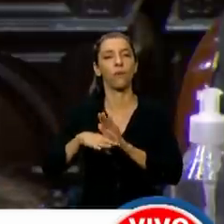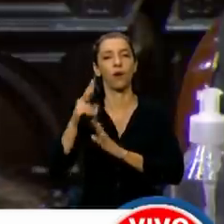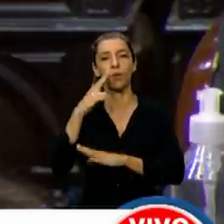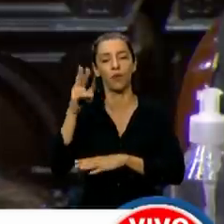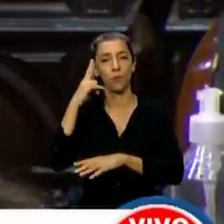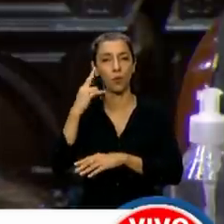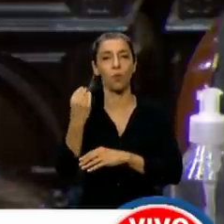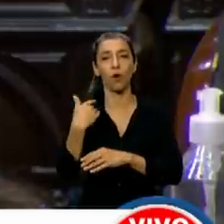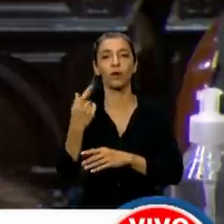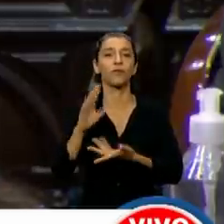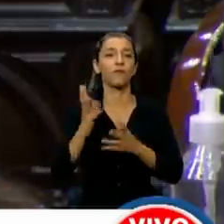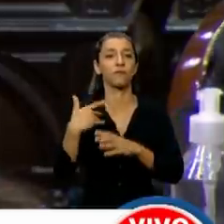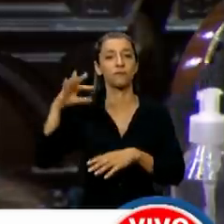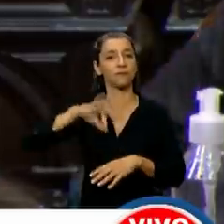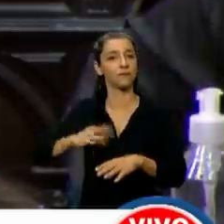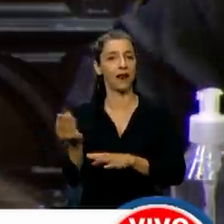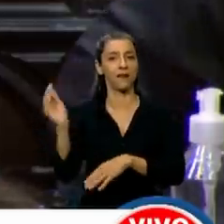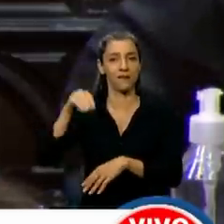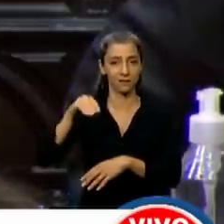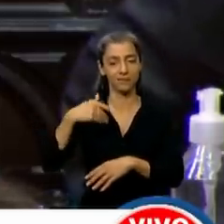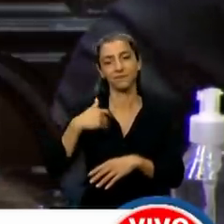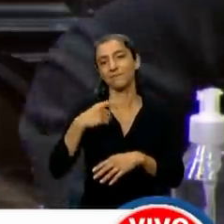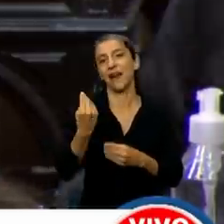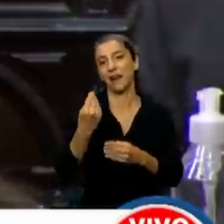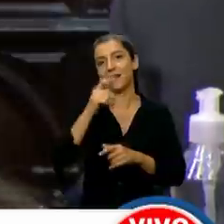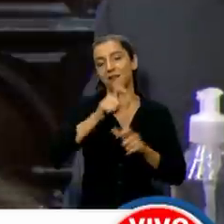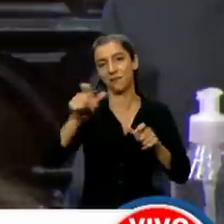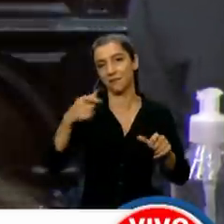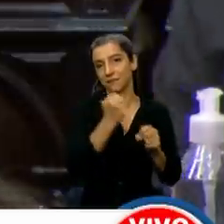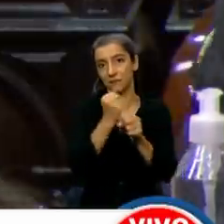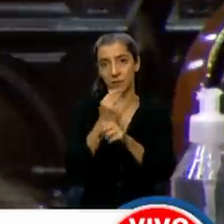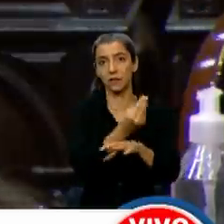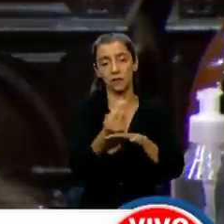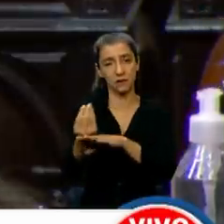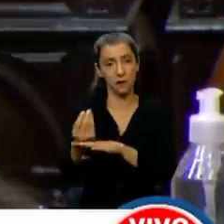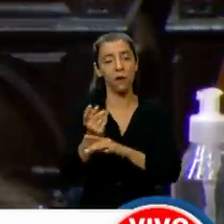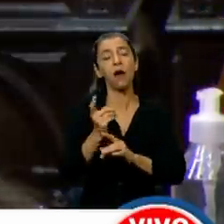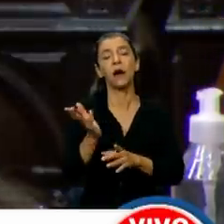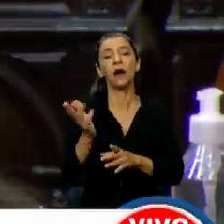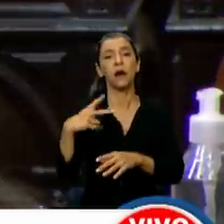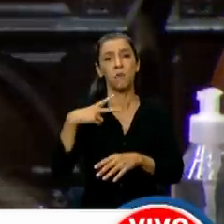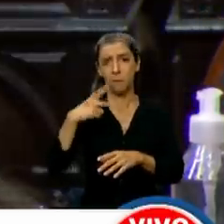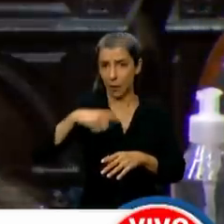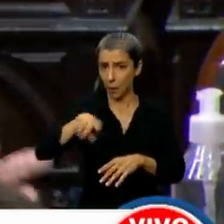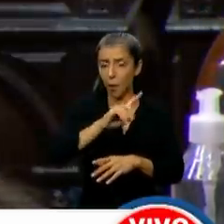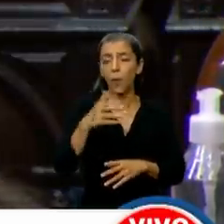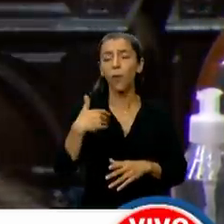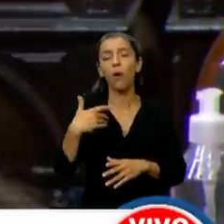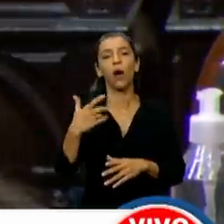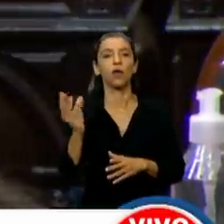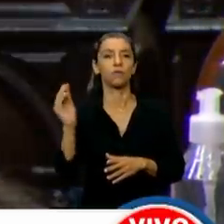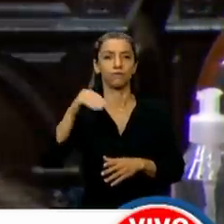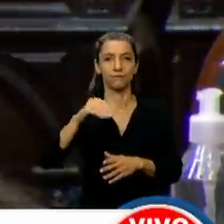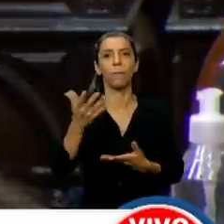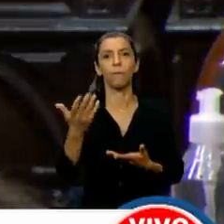trabajadores registrados en la actividad trabajadores y trabajadoras registrados en la actividad privada para evitar